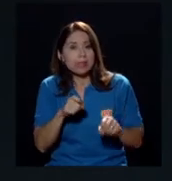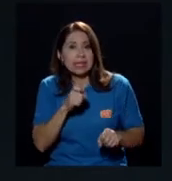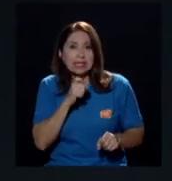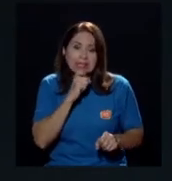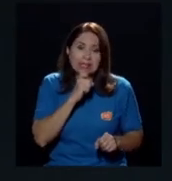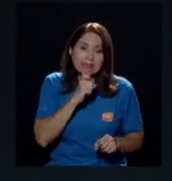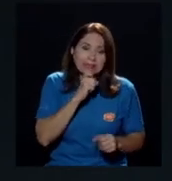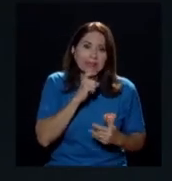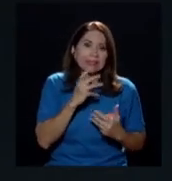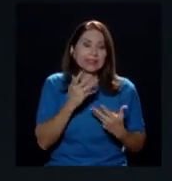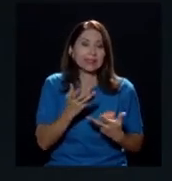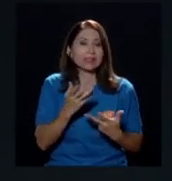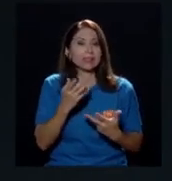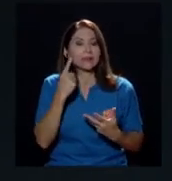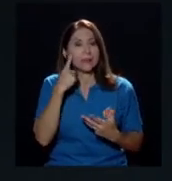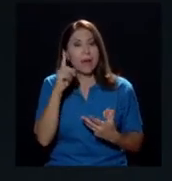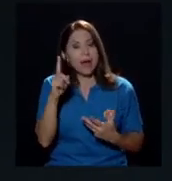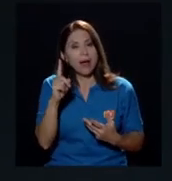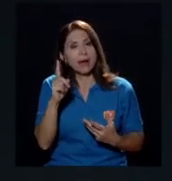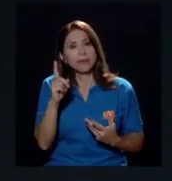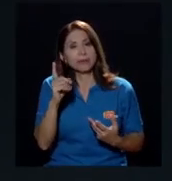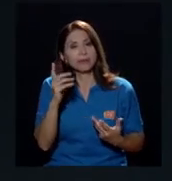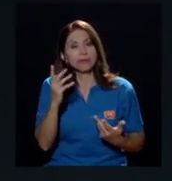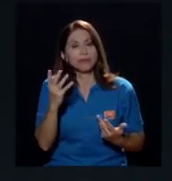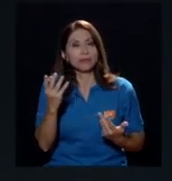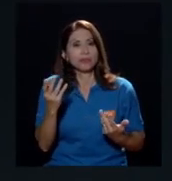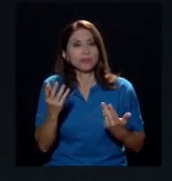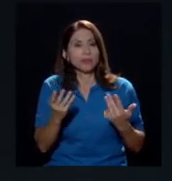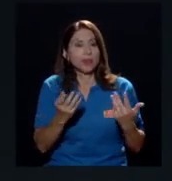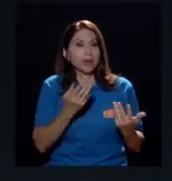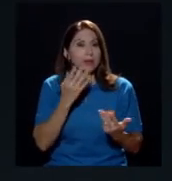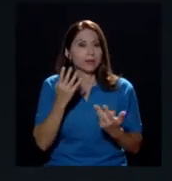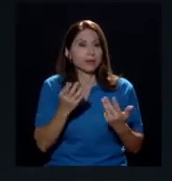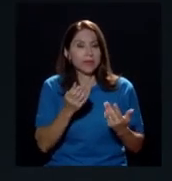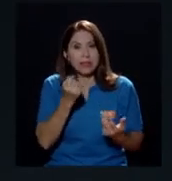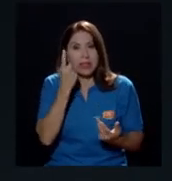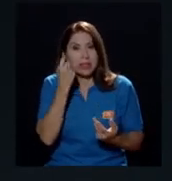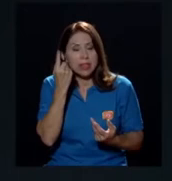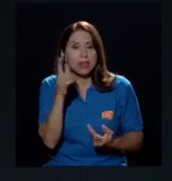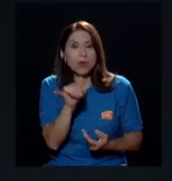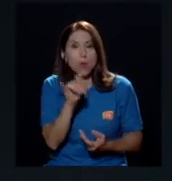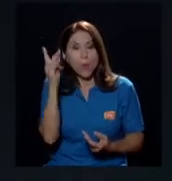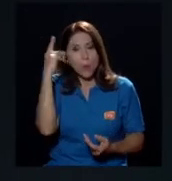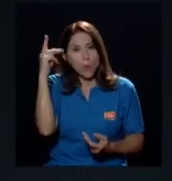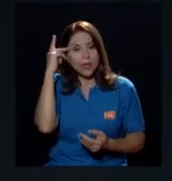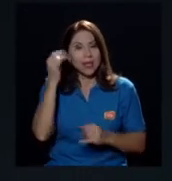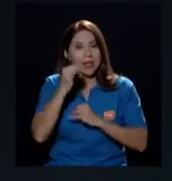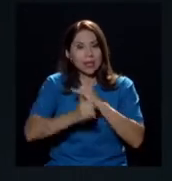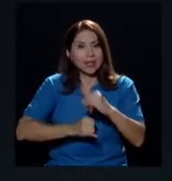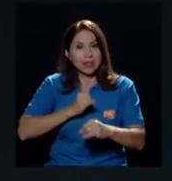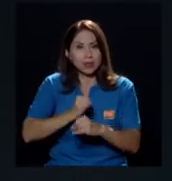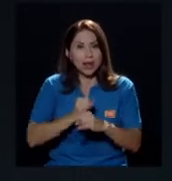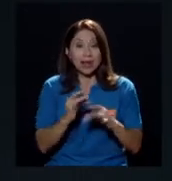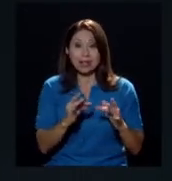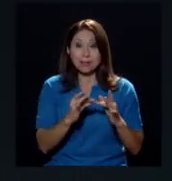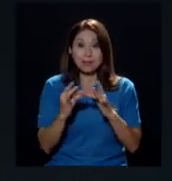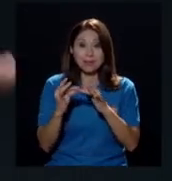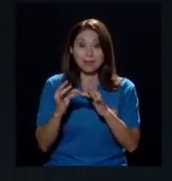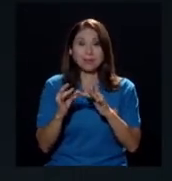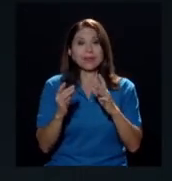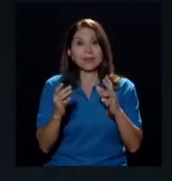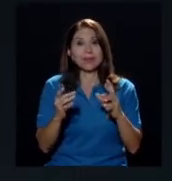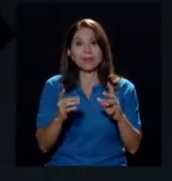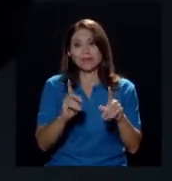cuestiones de política internacional y sobre todo de temas de política